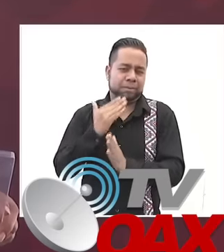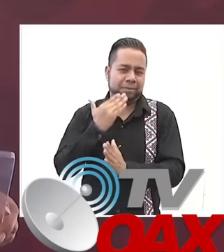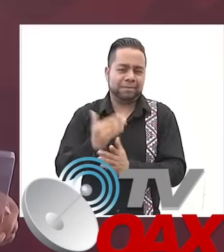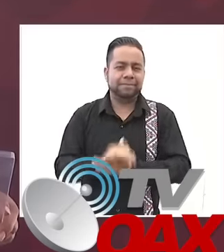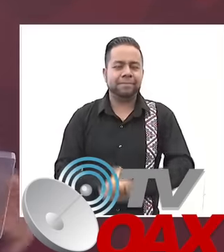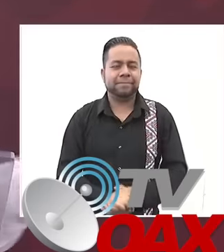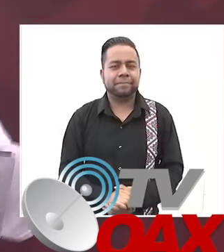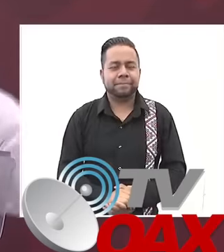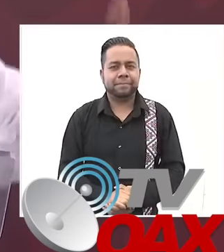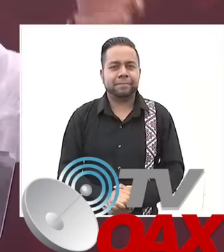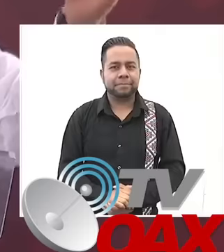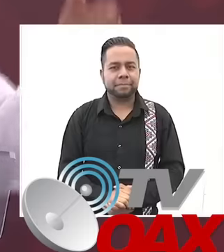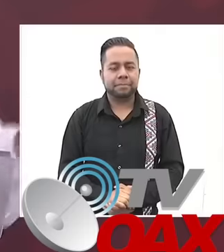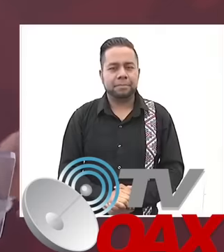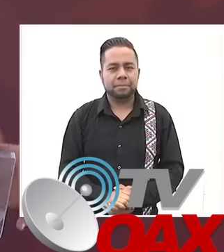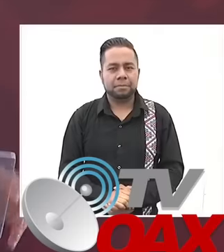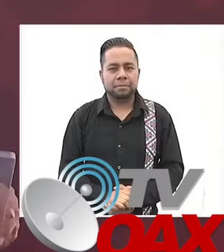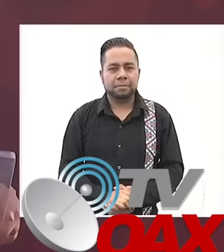Y ya